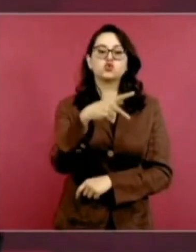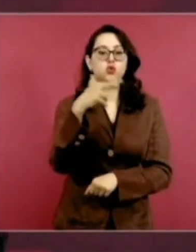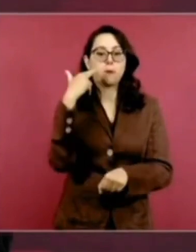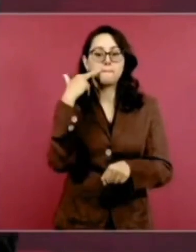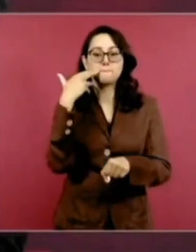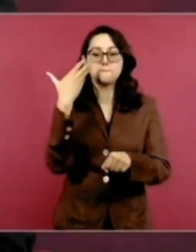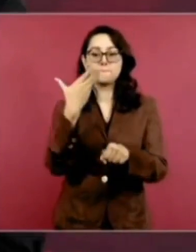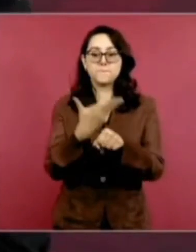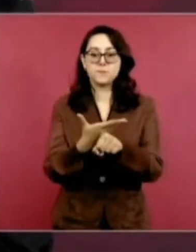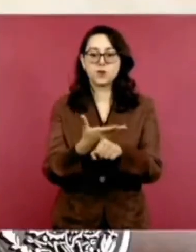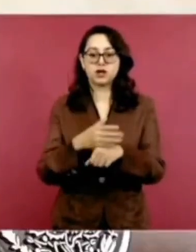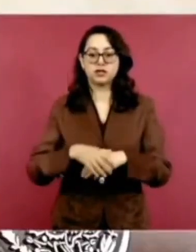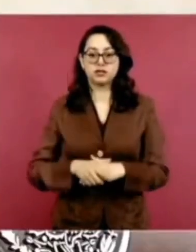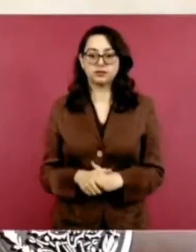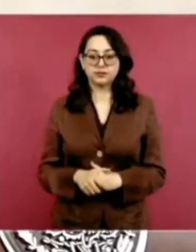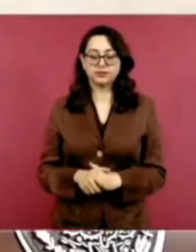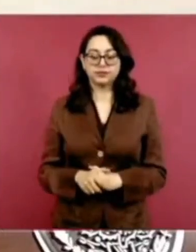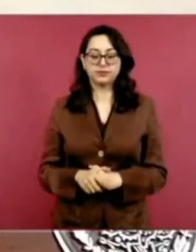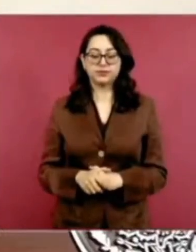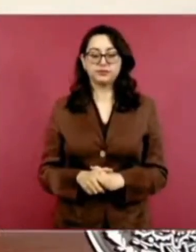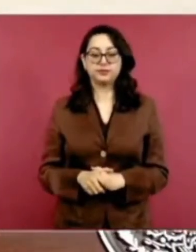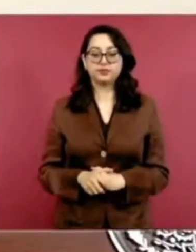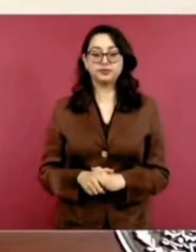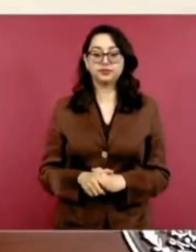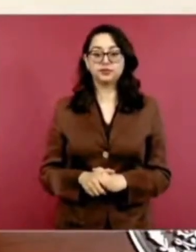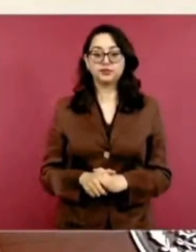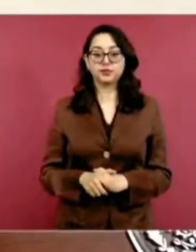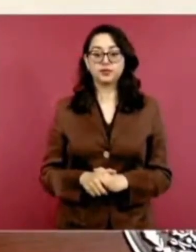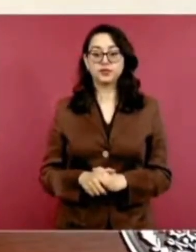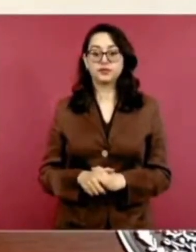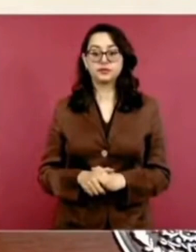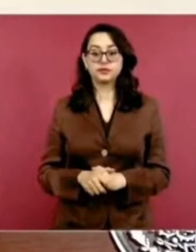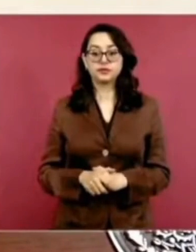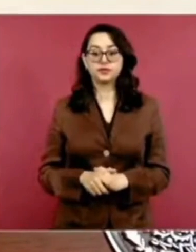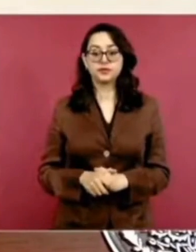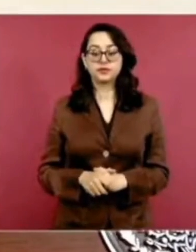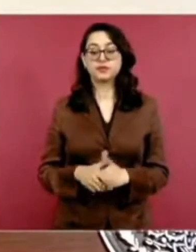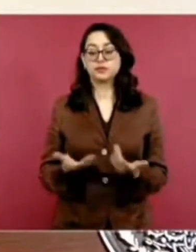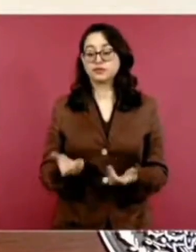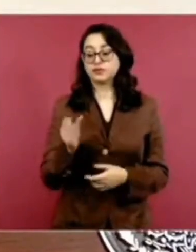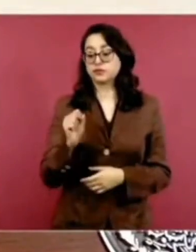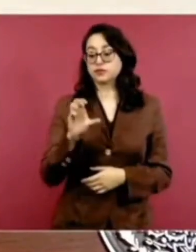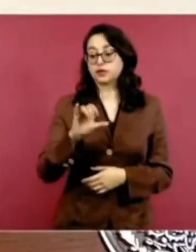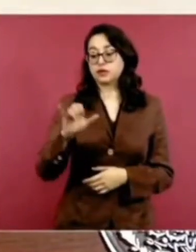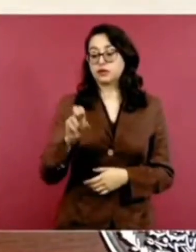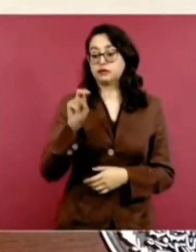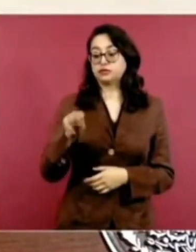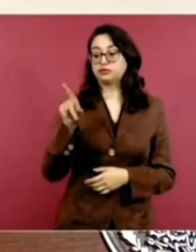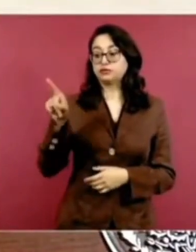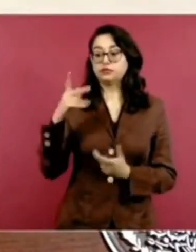Es una propuesta de la Suprema Corte al Senado